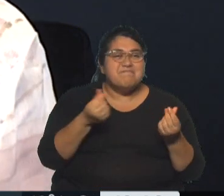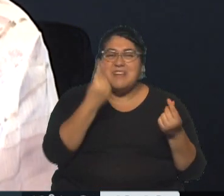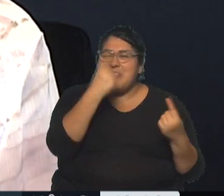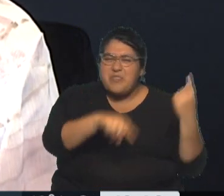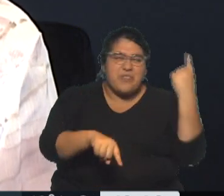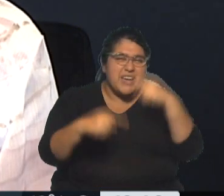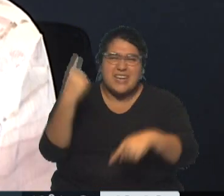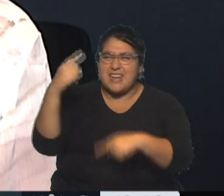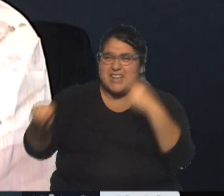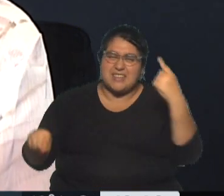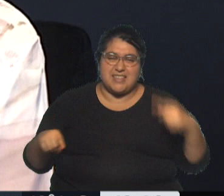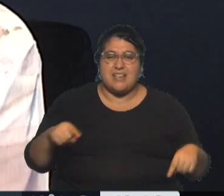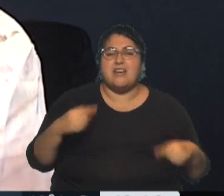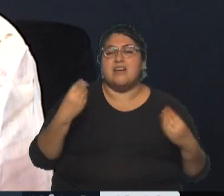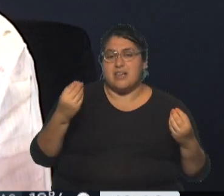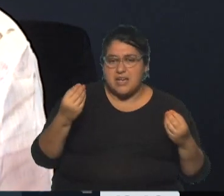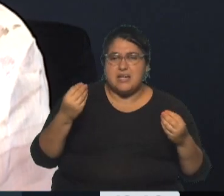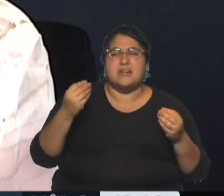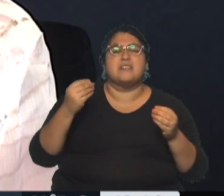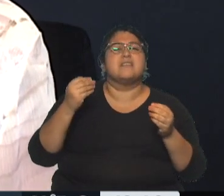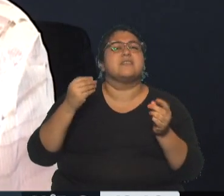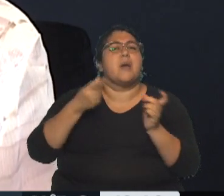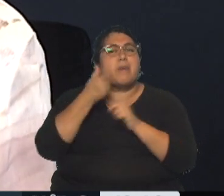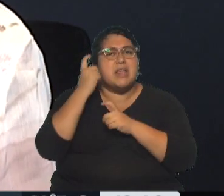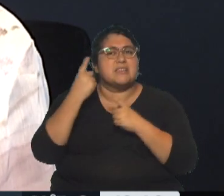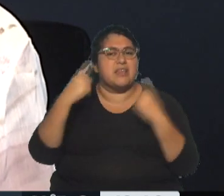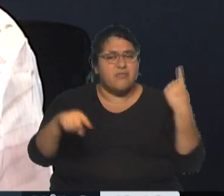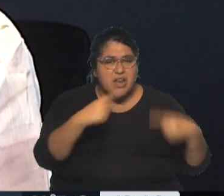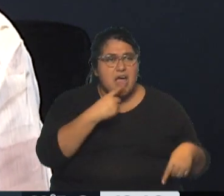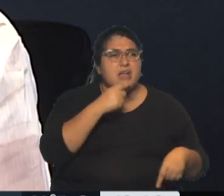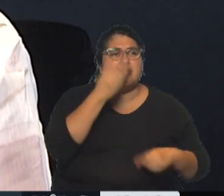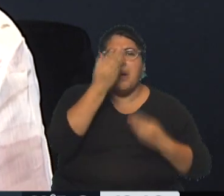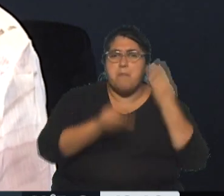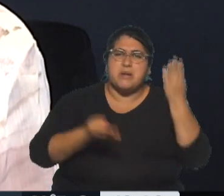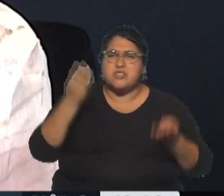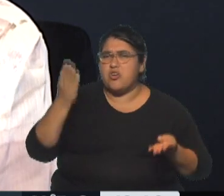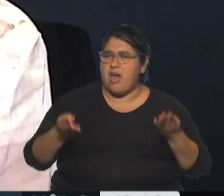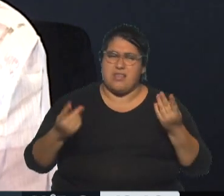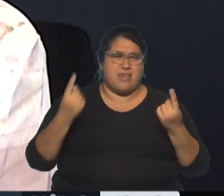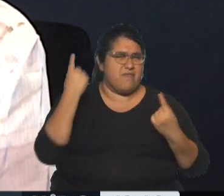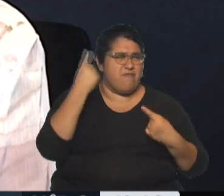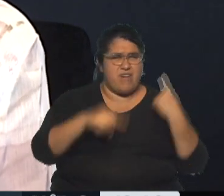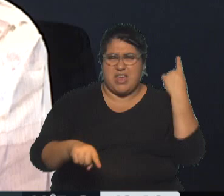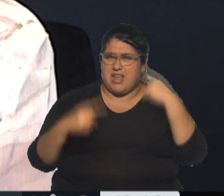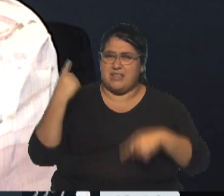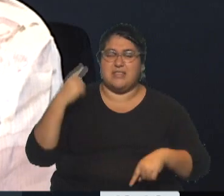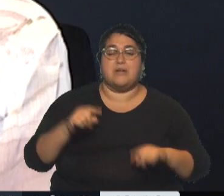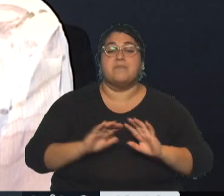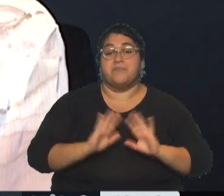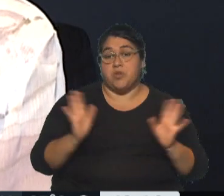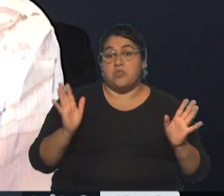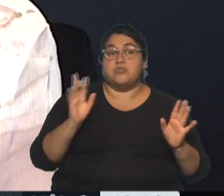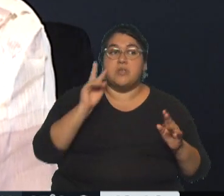distintos, ¿no? Vienen de extracciones distintas y personalidades muy opuestas. Entonces, bueno,